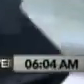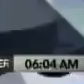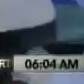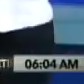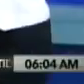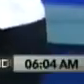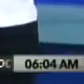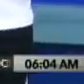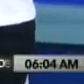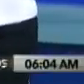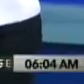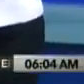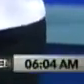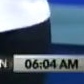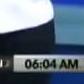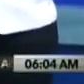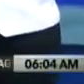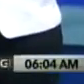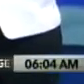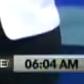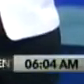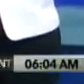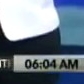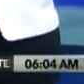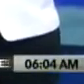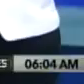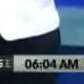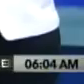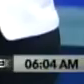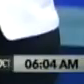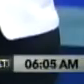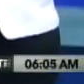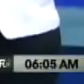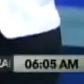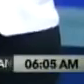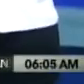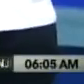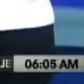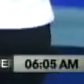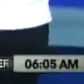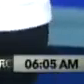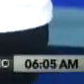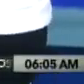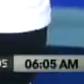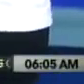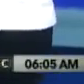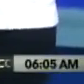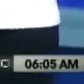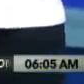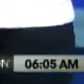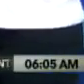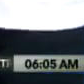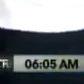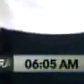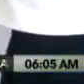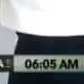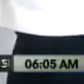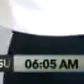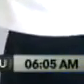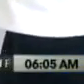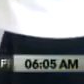en mi Venezuela. Continuamos en la pauta de hoy, 6:05 de la mañana, momento de revisar. revisar lo que nos tenemos en la